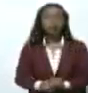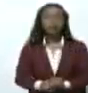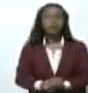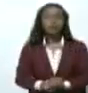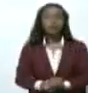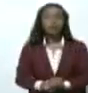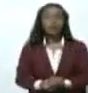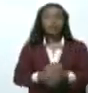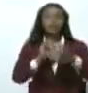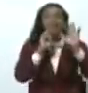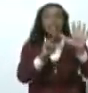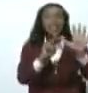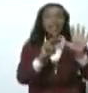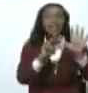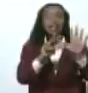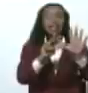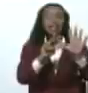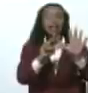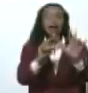con